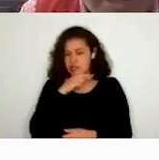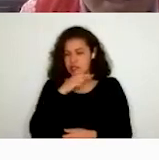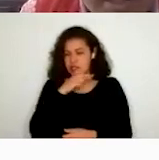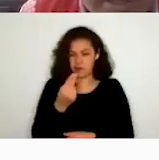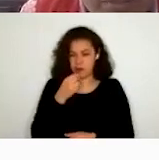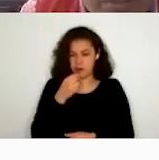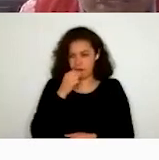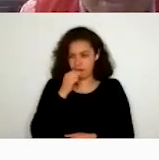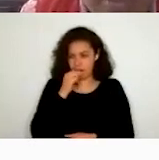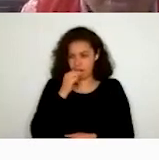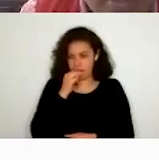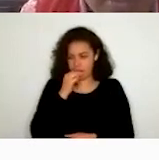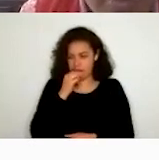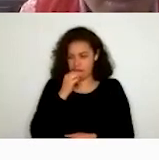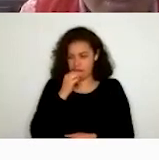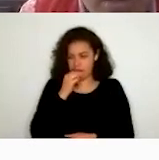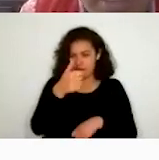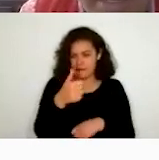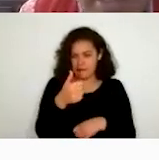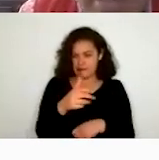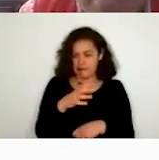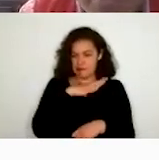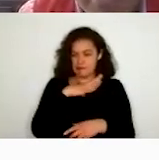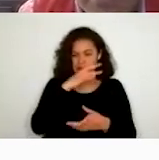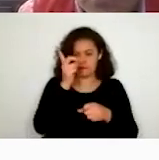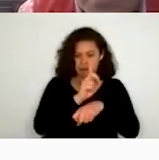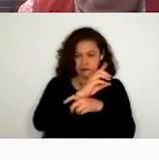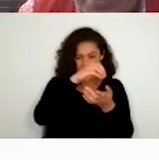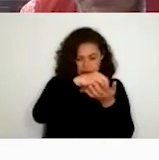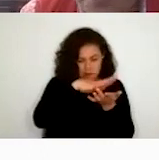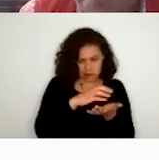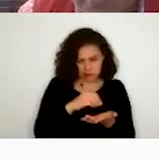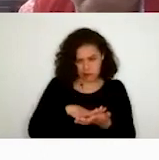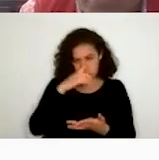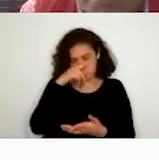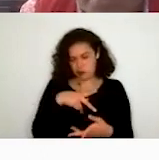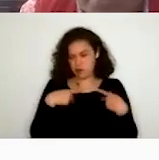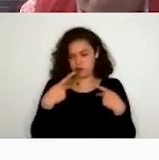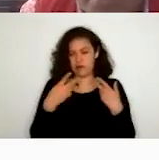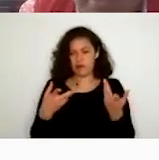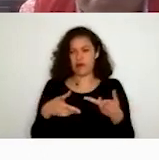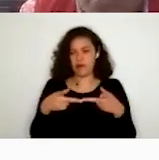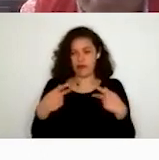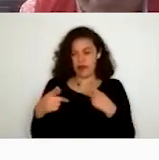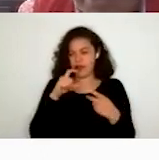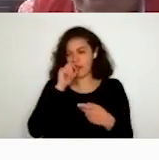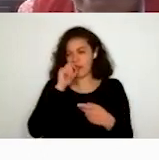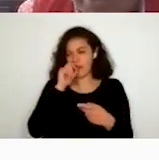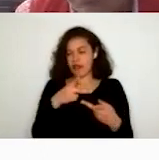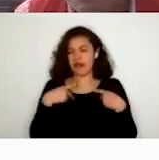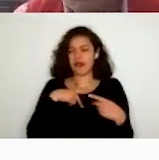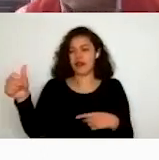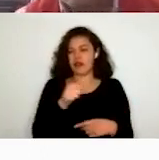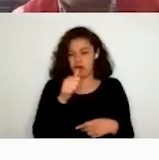Tarea crítica número 6, llevar bitácoras diarias de los proveedores y personal flotante que se encuentre en el